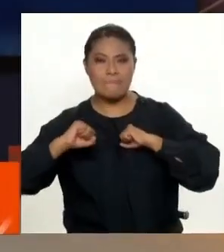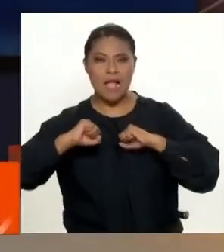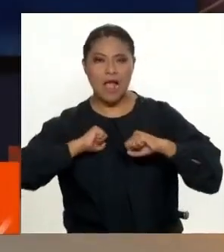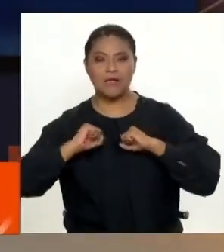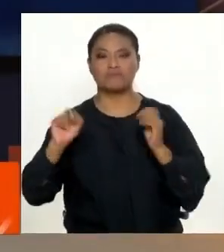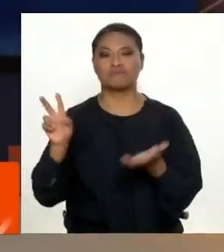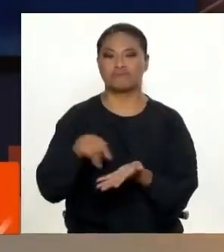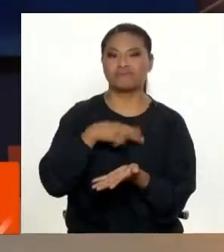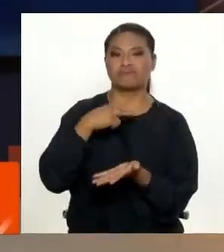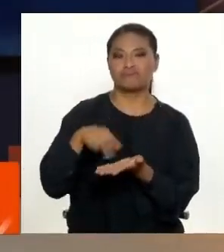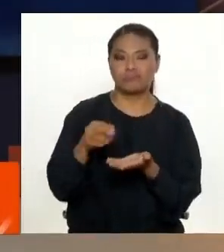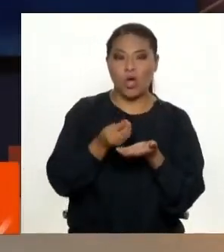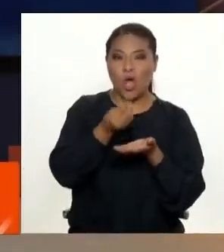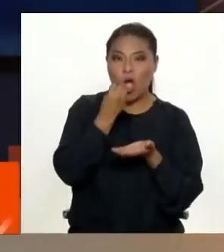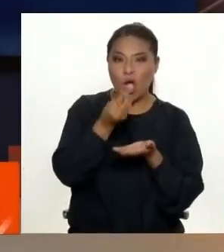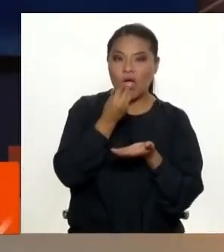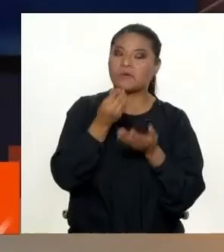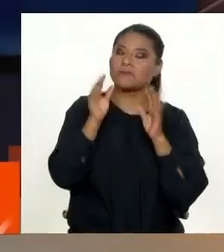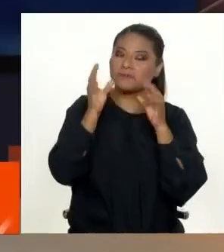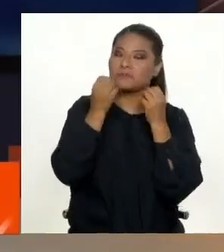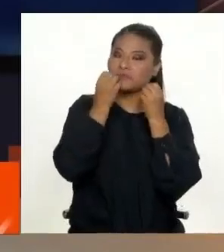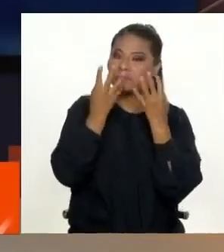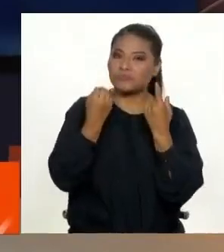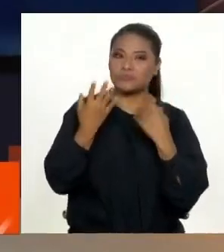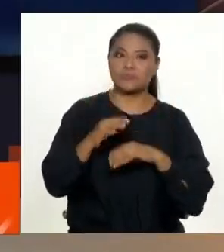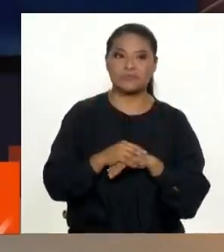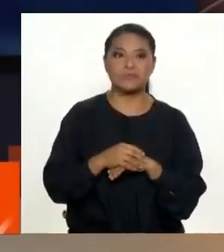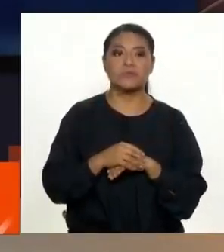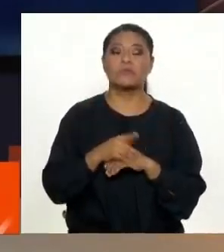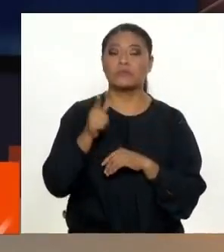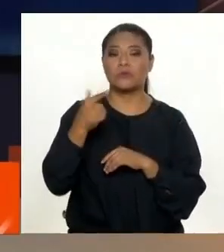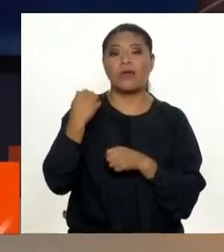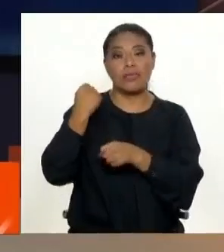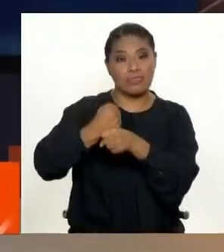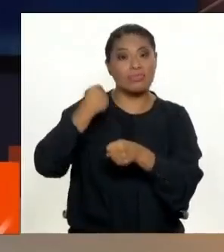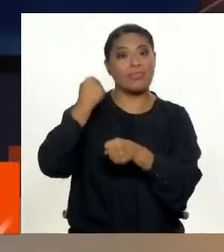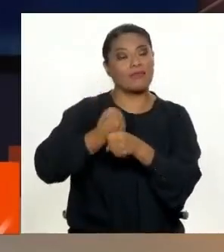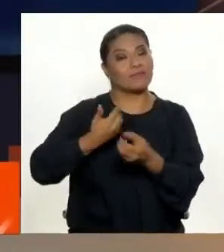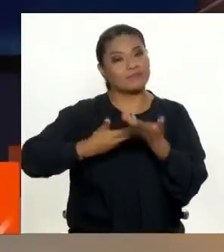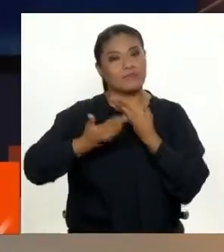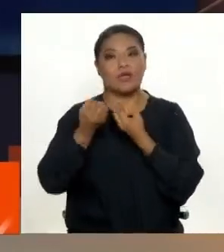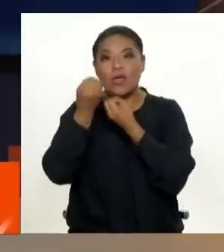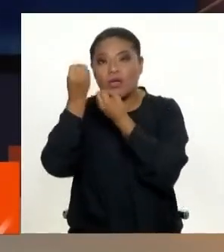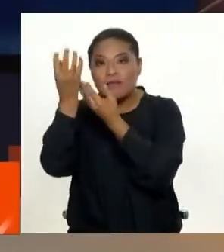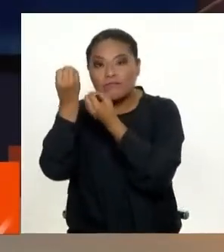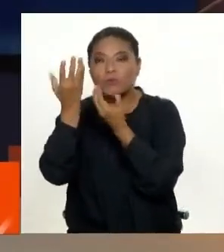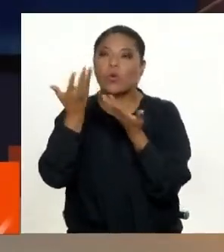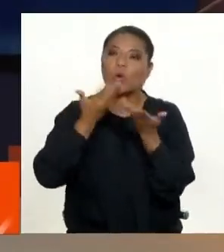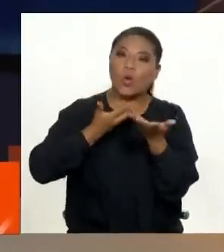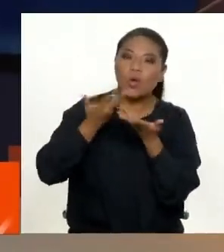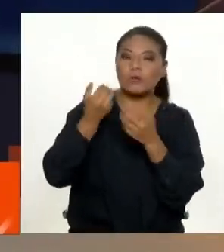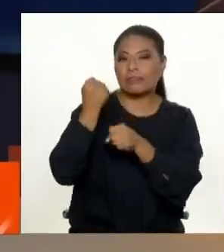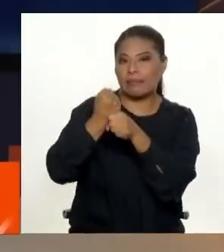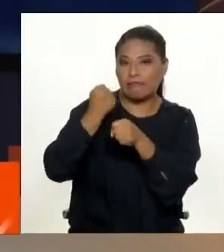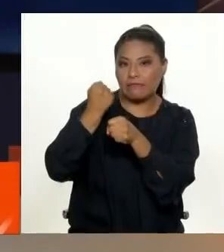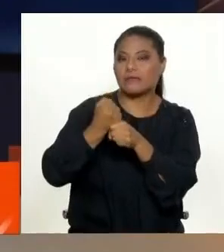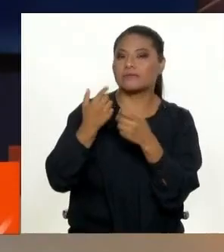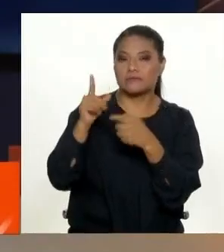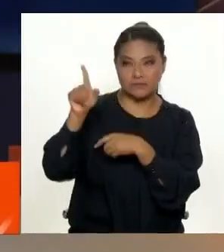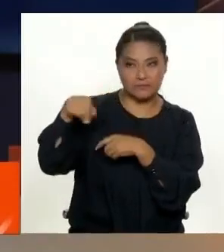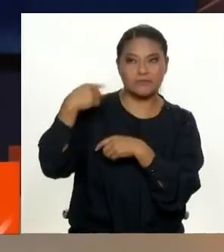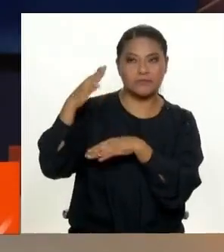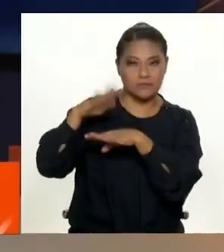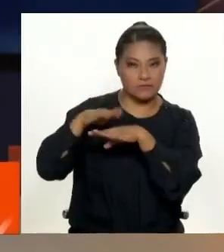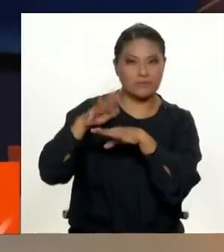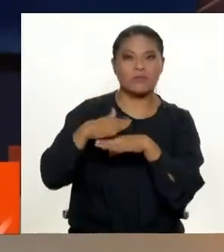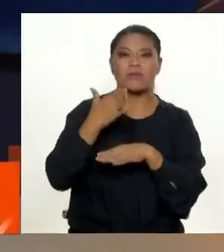con toda la línea. Es que bueno ver cuando con el trabajo también nos podemos divertir, además de informar. Maravilloso. Así que después te voy a pedir el dato